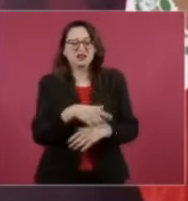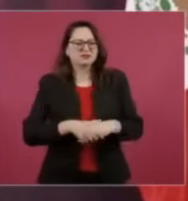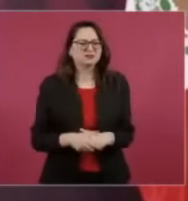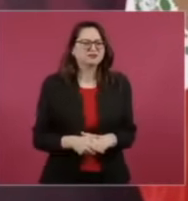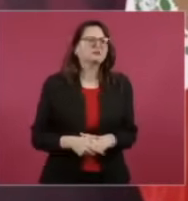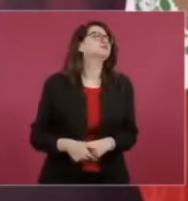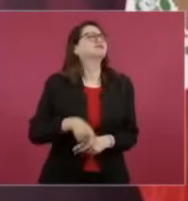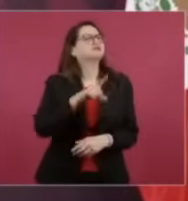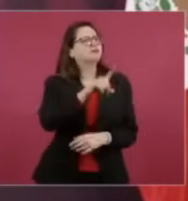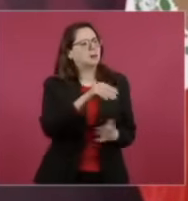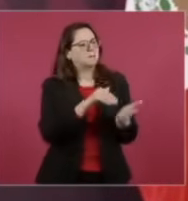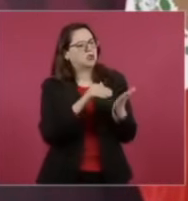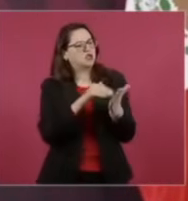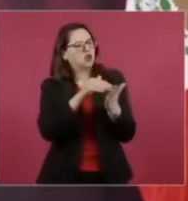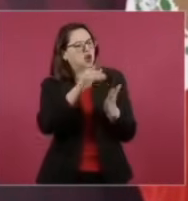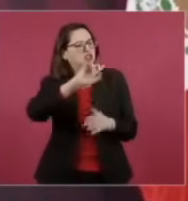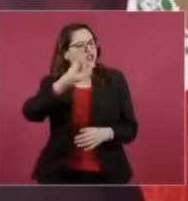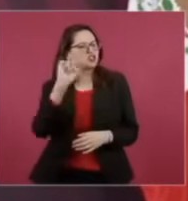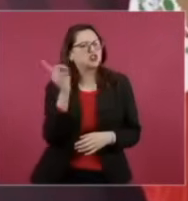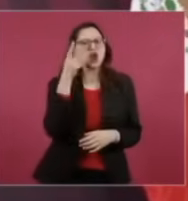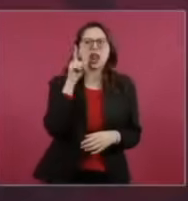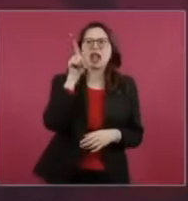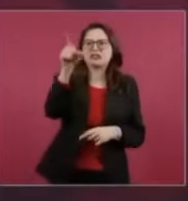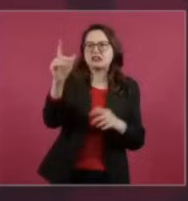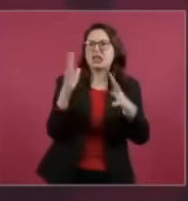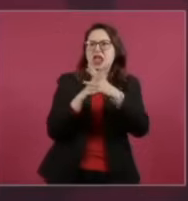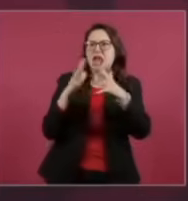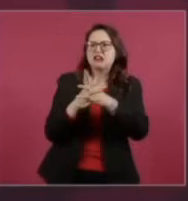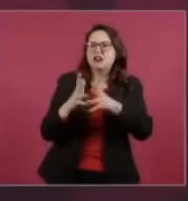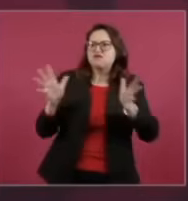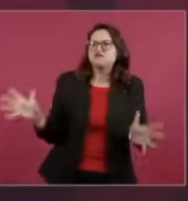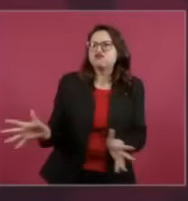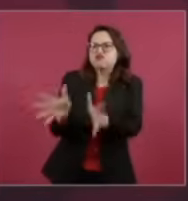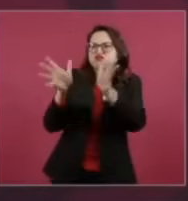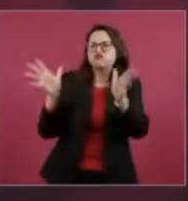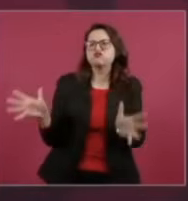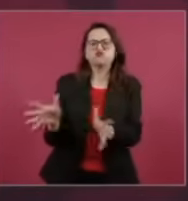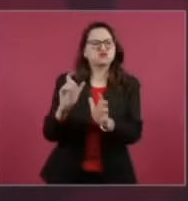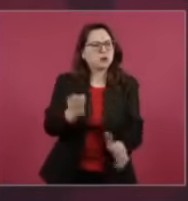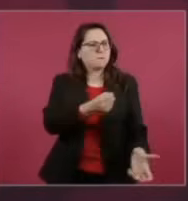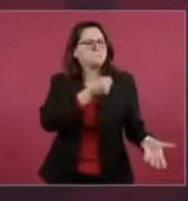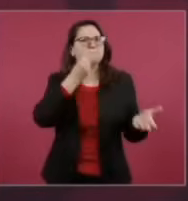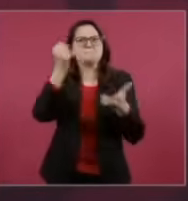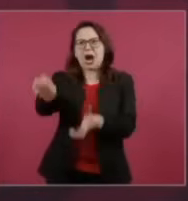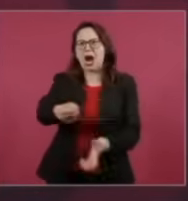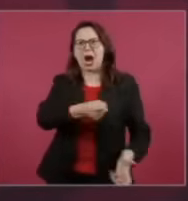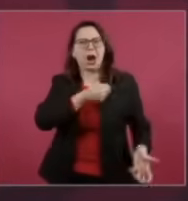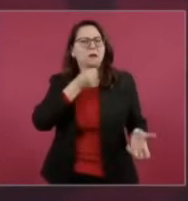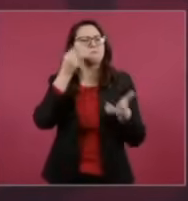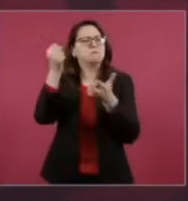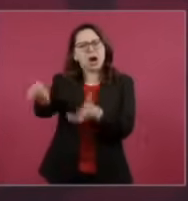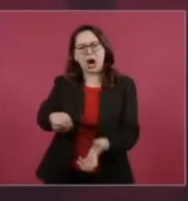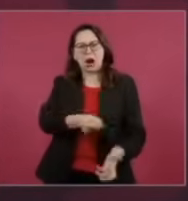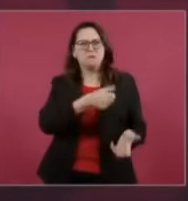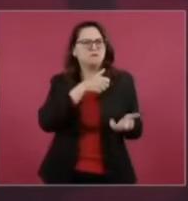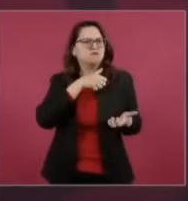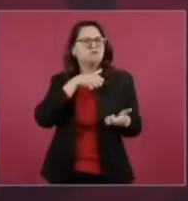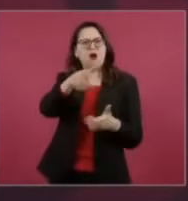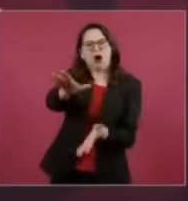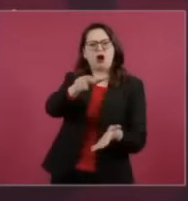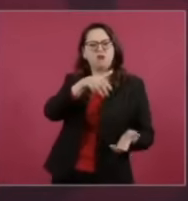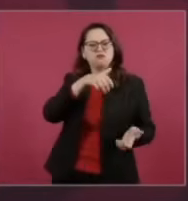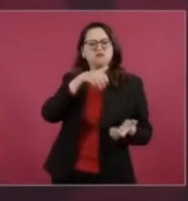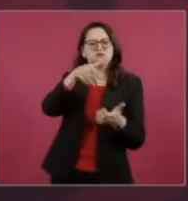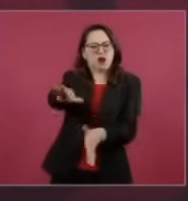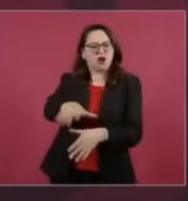todos estos miles de millones de dólares para la guerra para la confrontación Por qué no